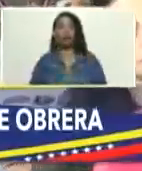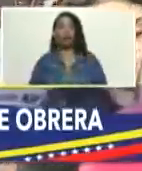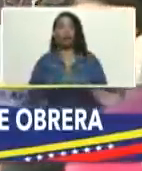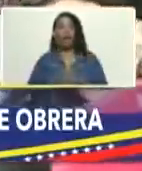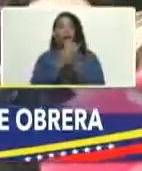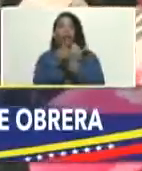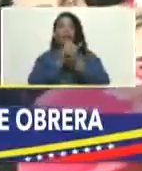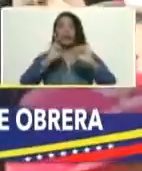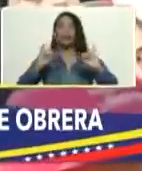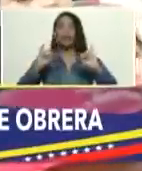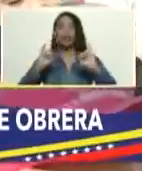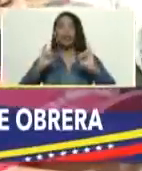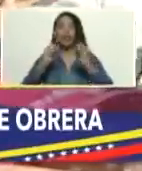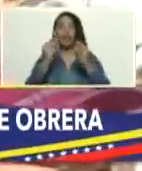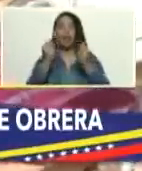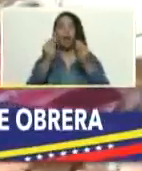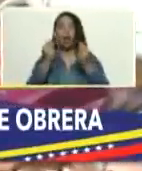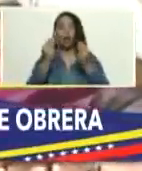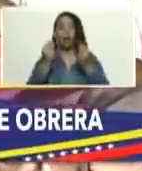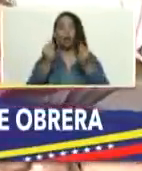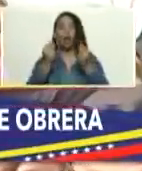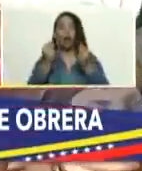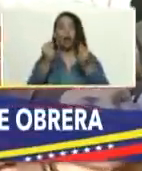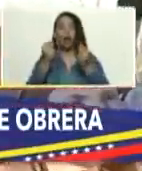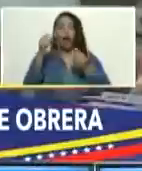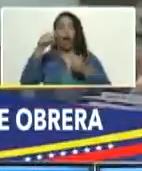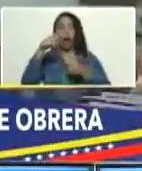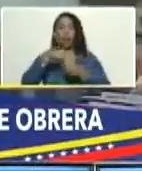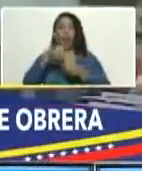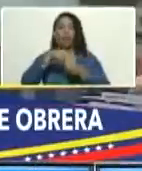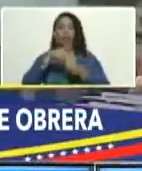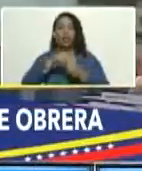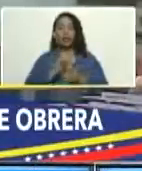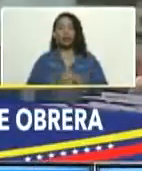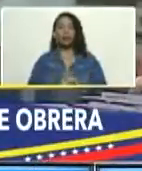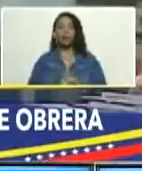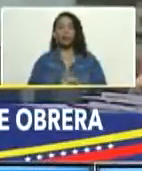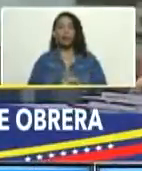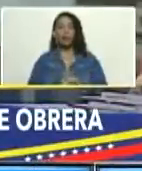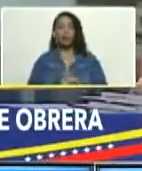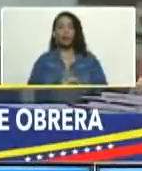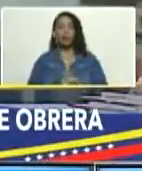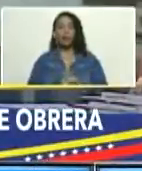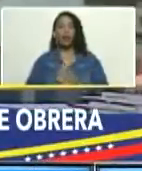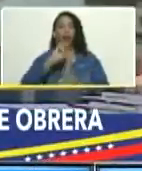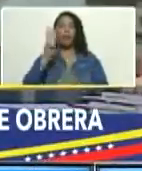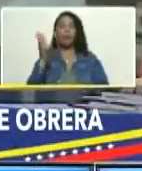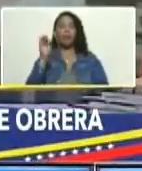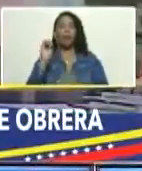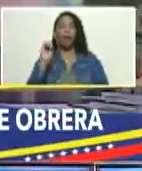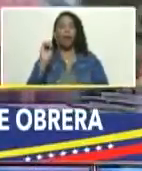independencia económica, en PDVSA, en Pequibem,